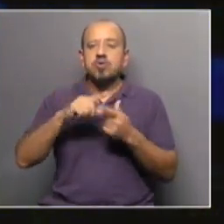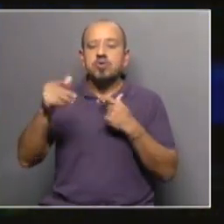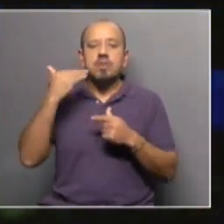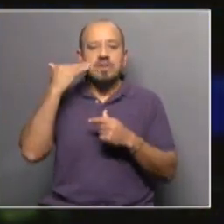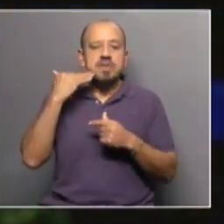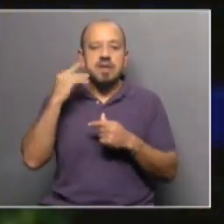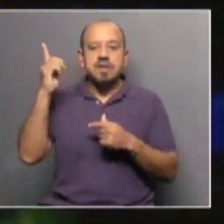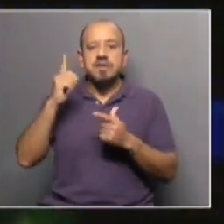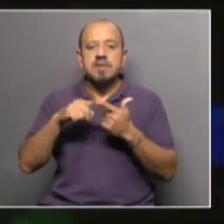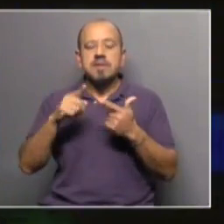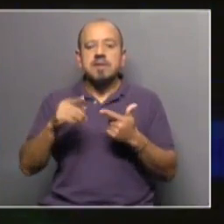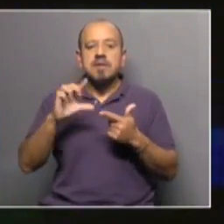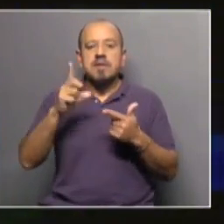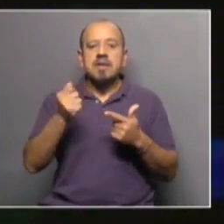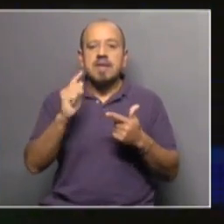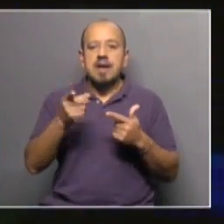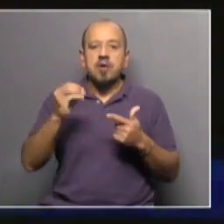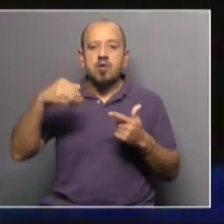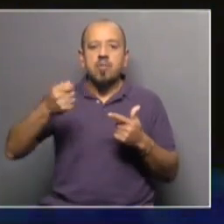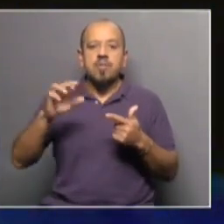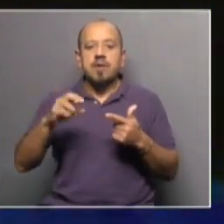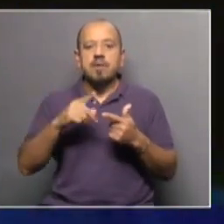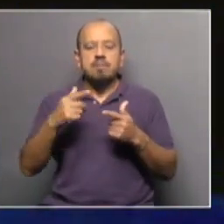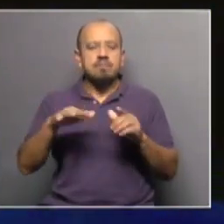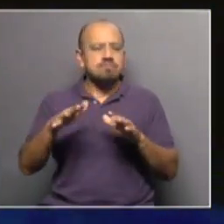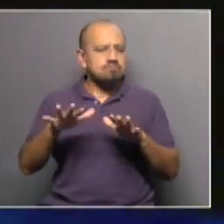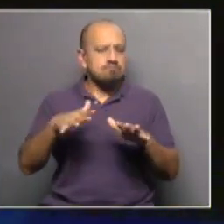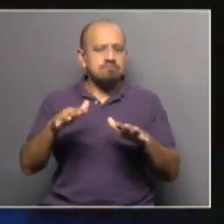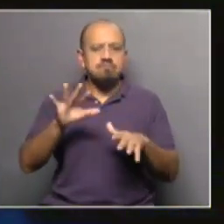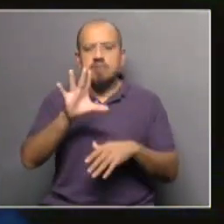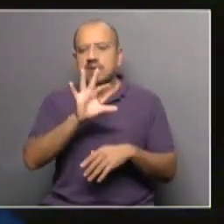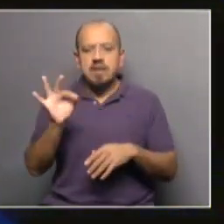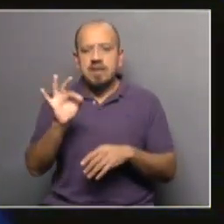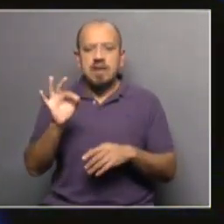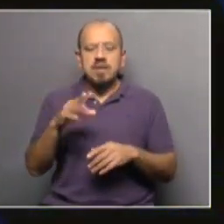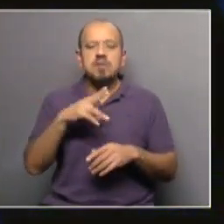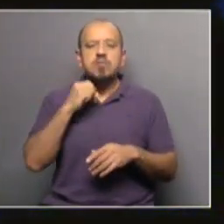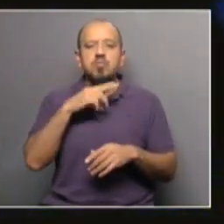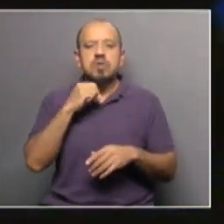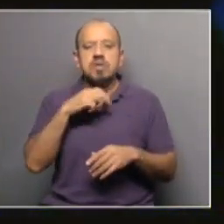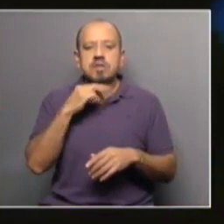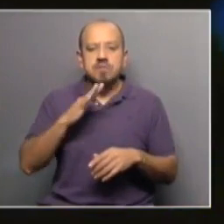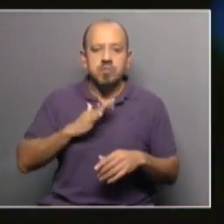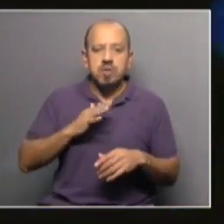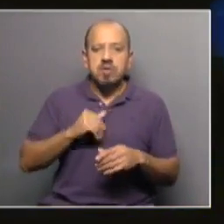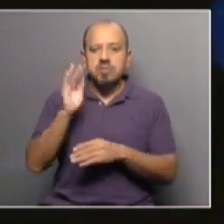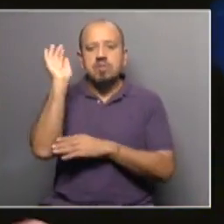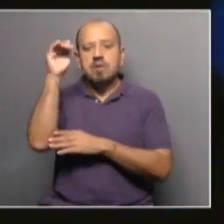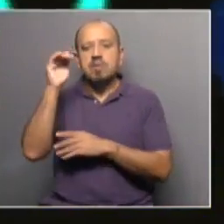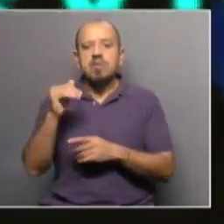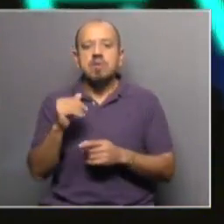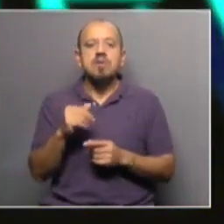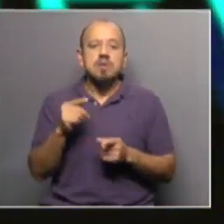bueno, mucho más cerquita obviamente, pero aproximadamente unas 500 chiquilinas entre todas las categorías están jugando al básquetbol,